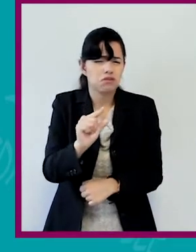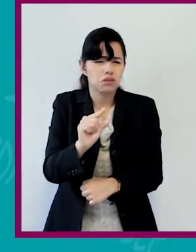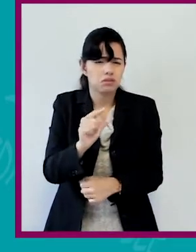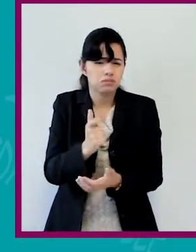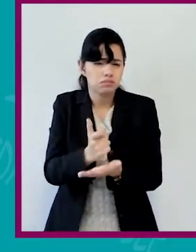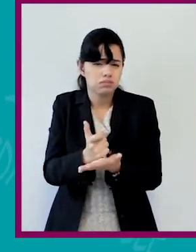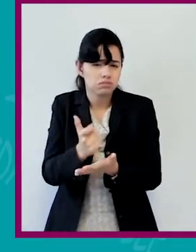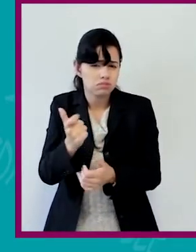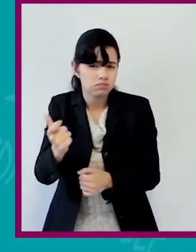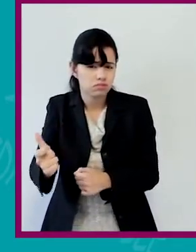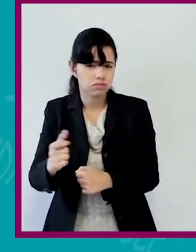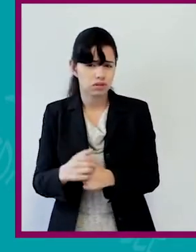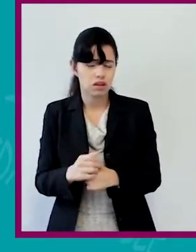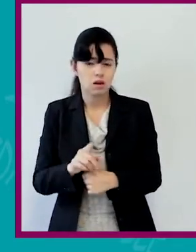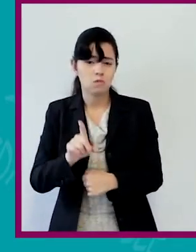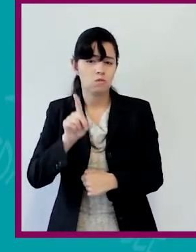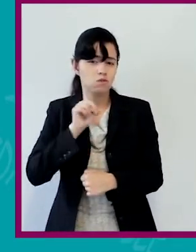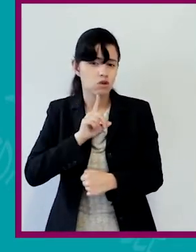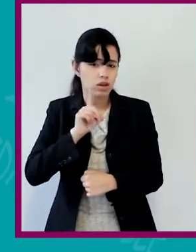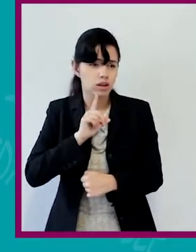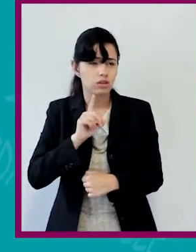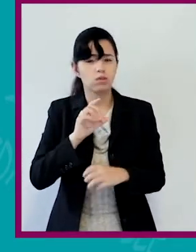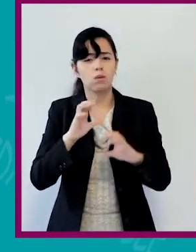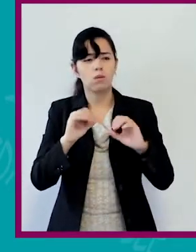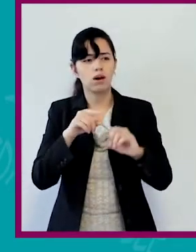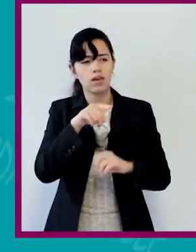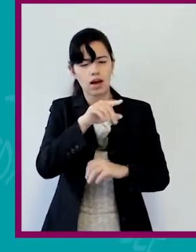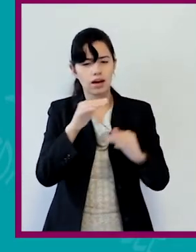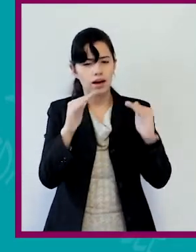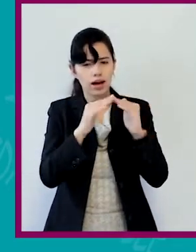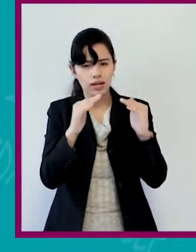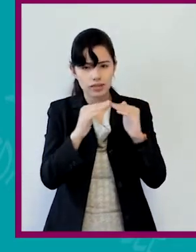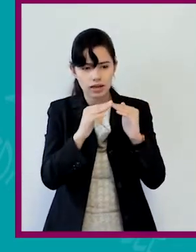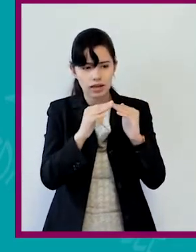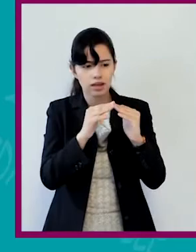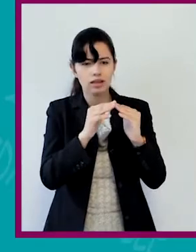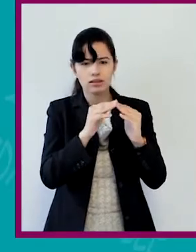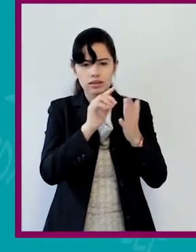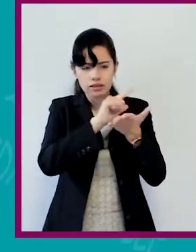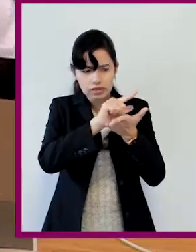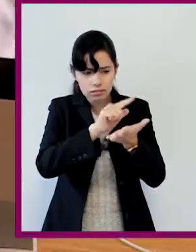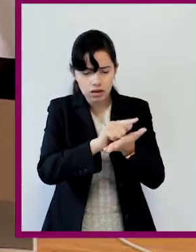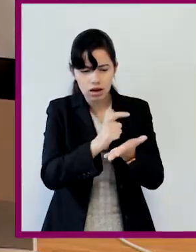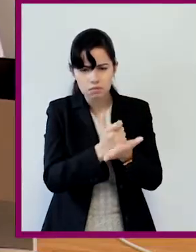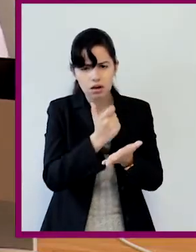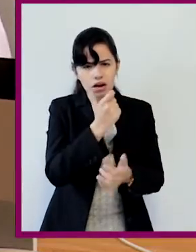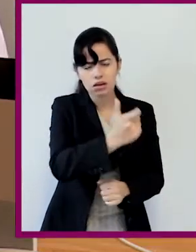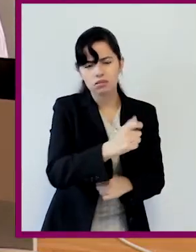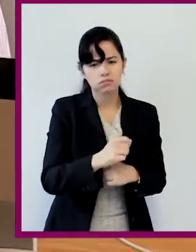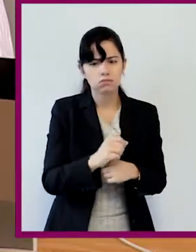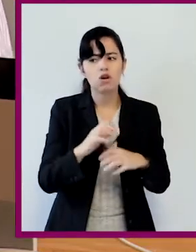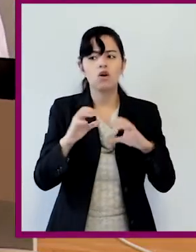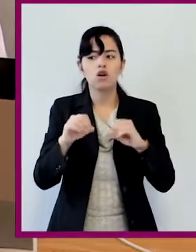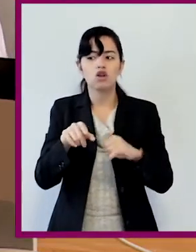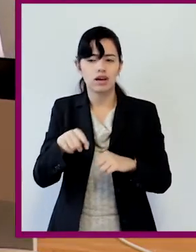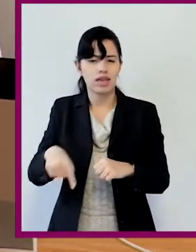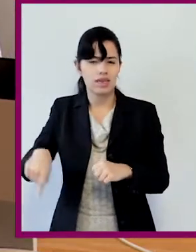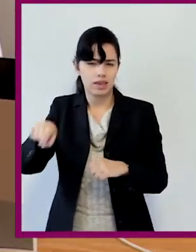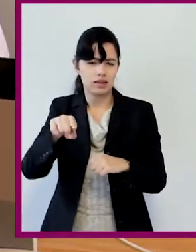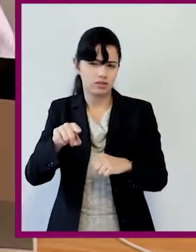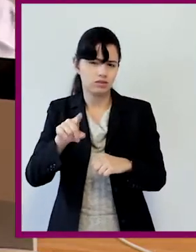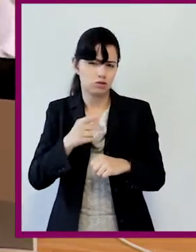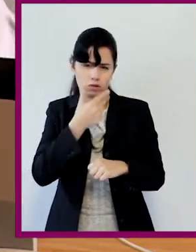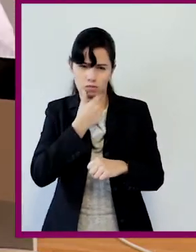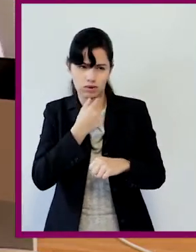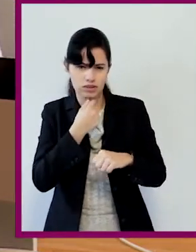trabajadoras domésticas, no les pagas a los albañiles lo que tienen que tener, desde los encomenderos. Generalmente hay algo de